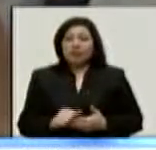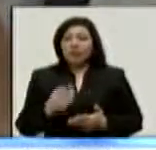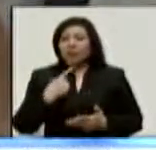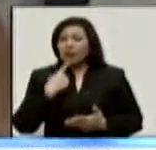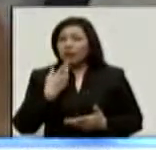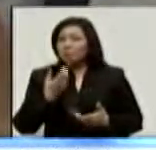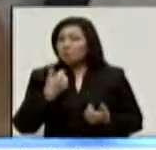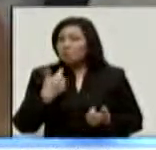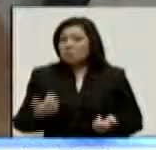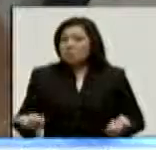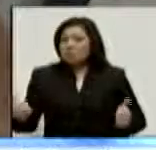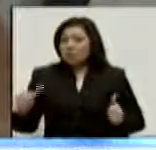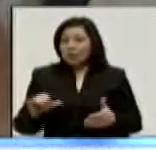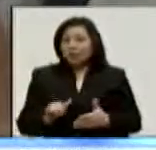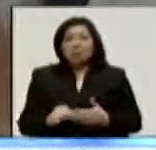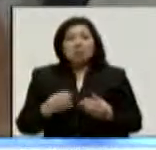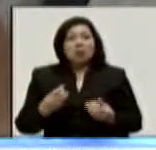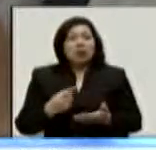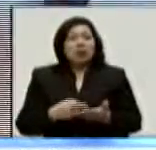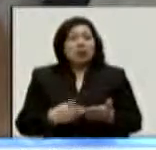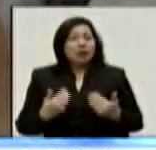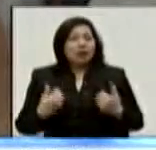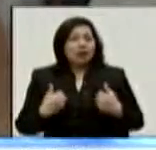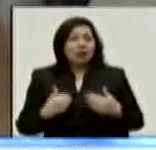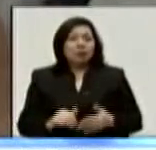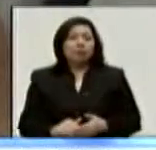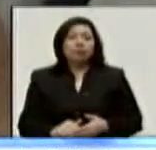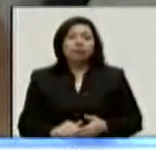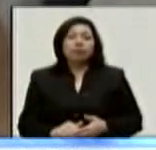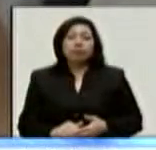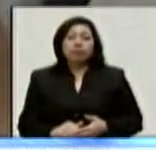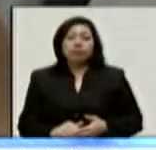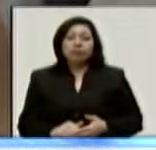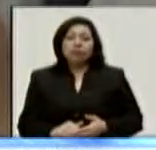sido descalificada porque tenía